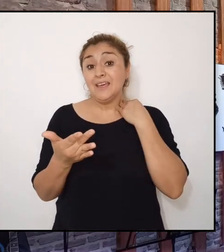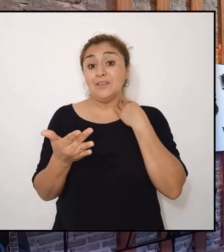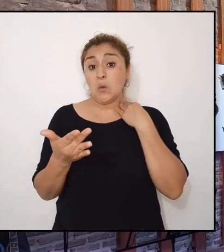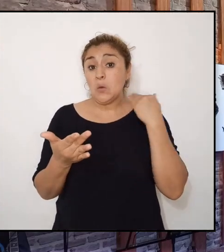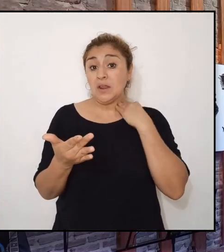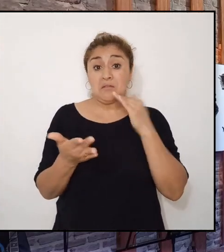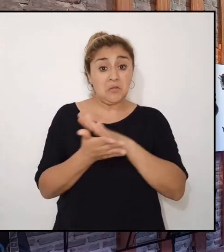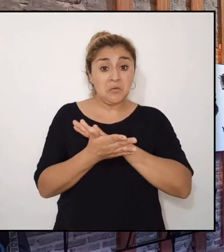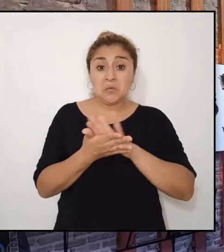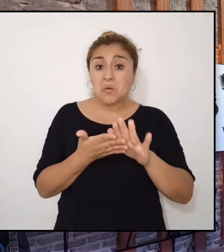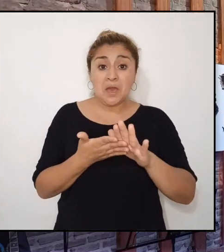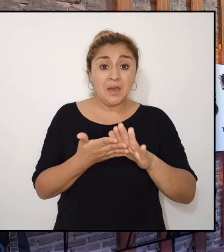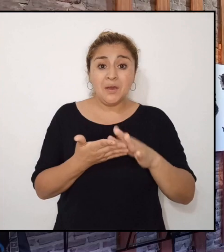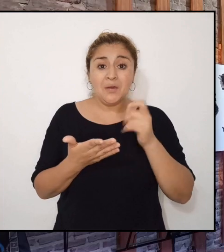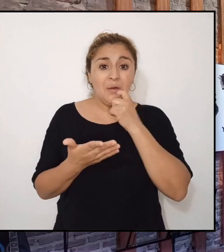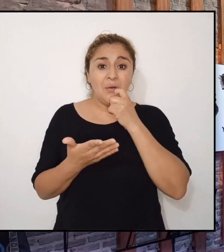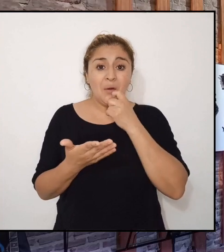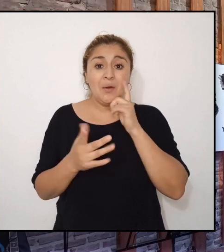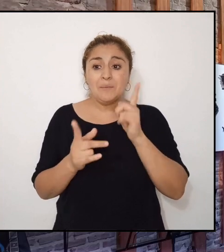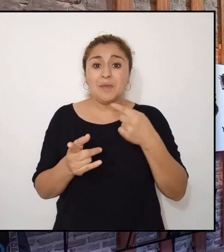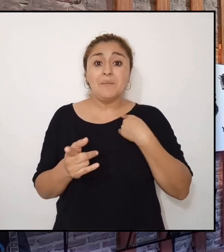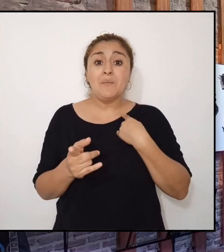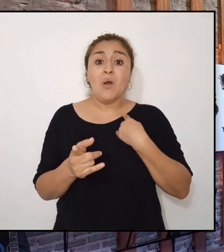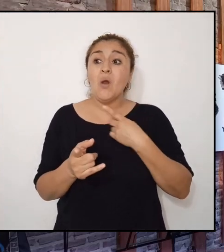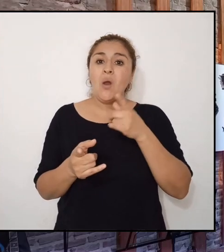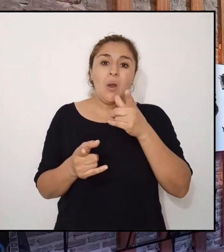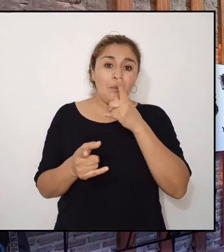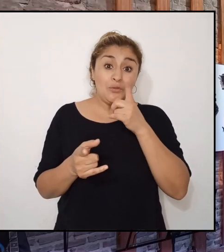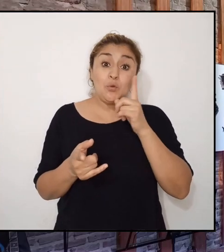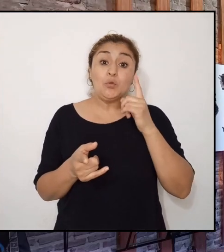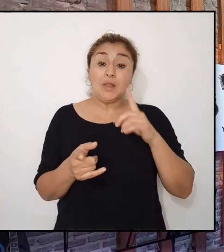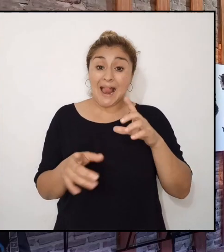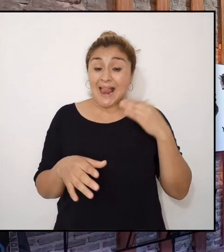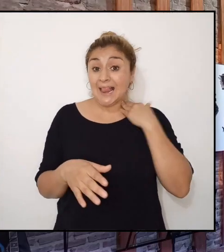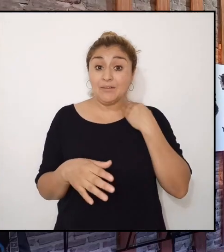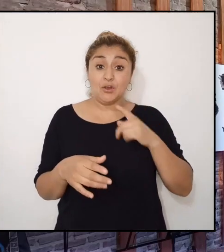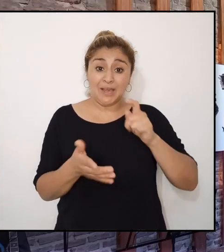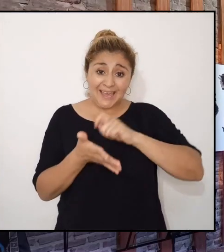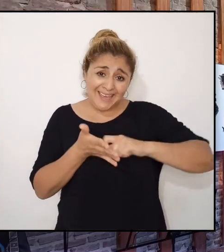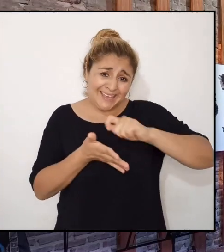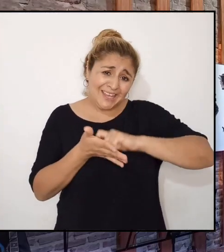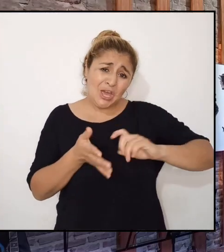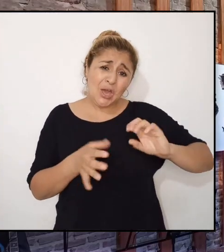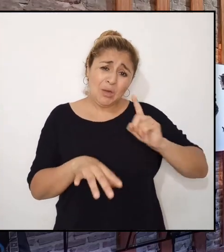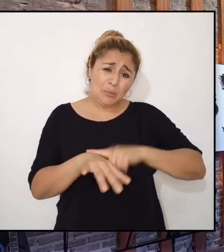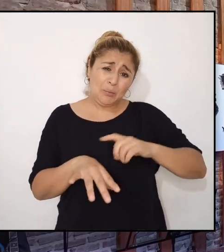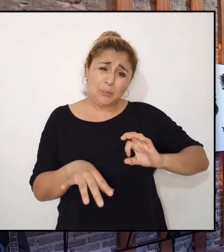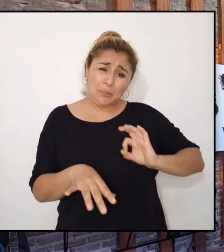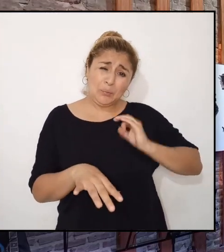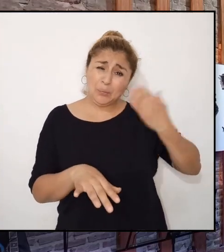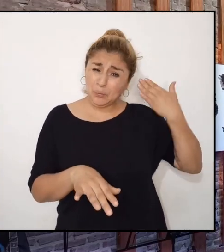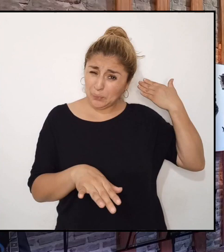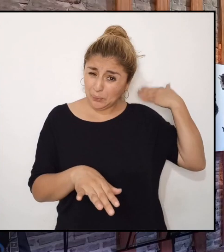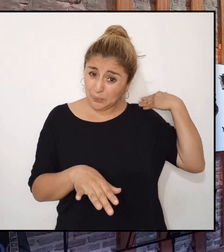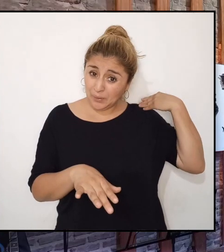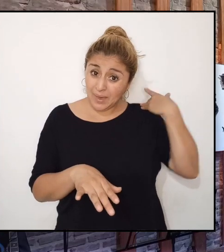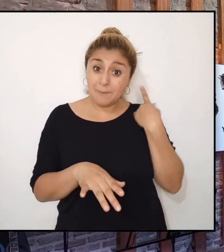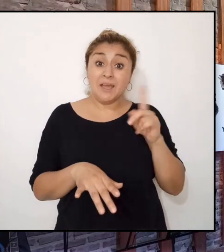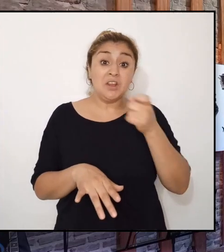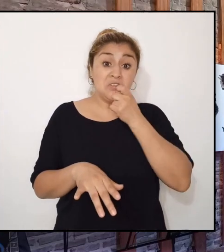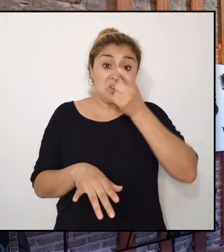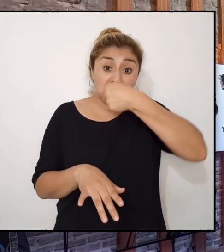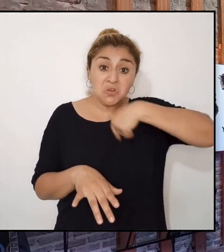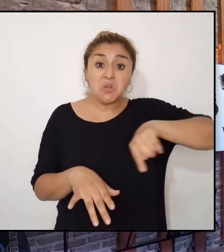hablando para hoy. Es siempre nuevo. Ahora, cuestiones científicas, como soy profesor de biología, lo hablé,